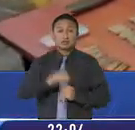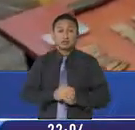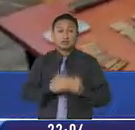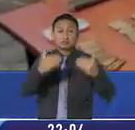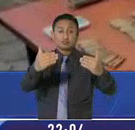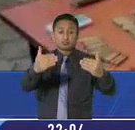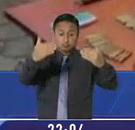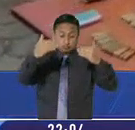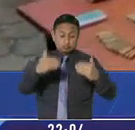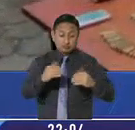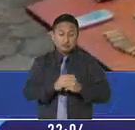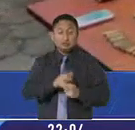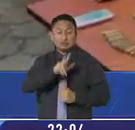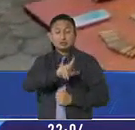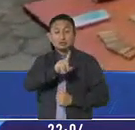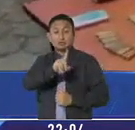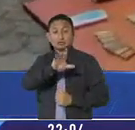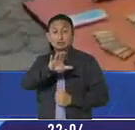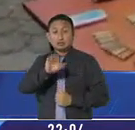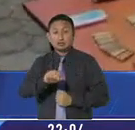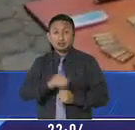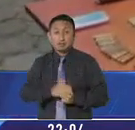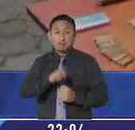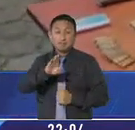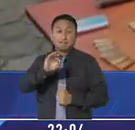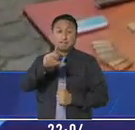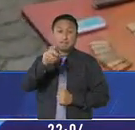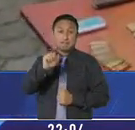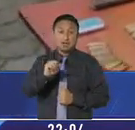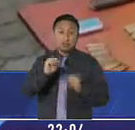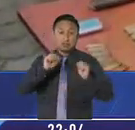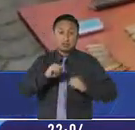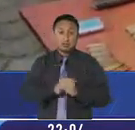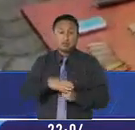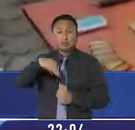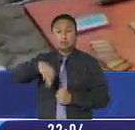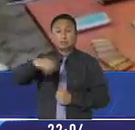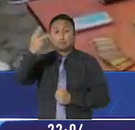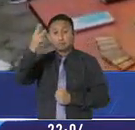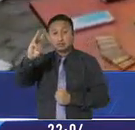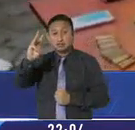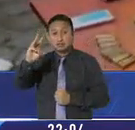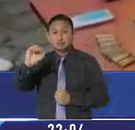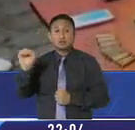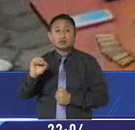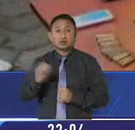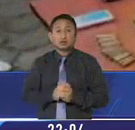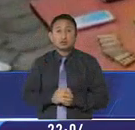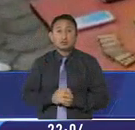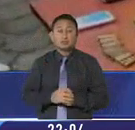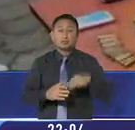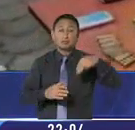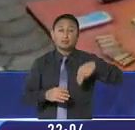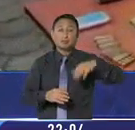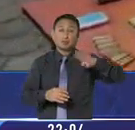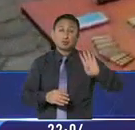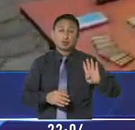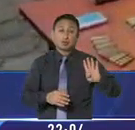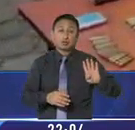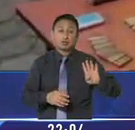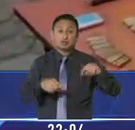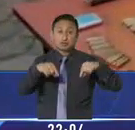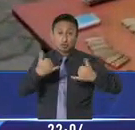municiones de acá, las 315 municiones, o pueden ser utilizadas en un fusil M16 o justamente en los fusiles M4 que han